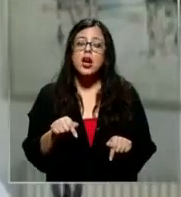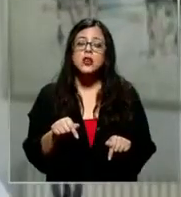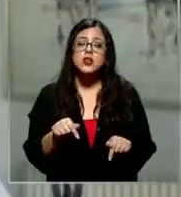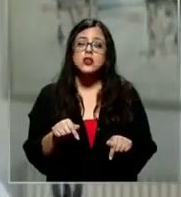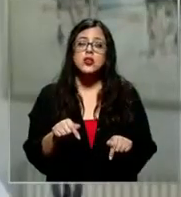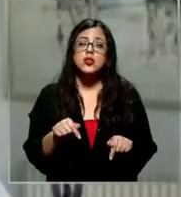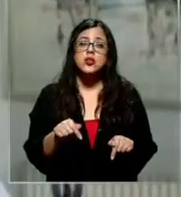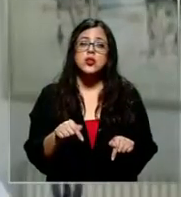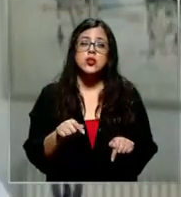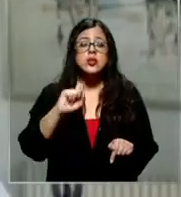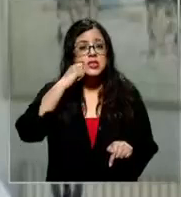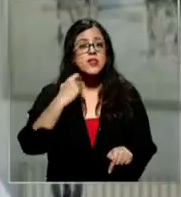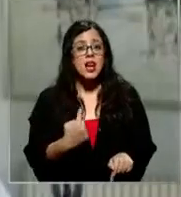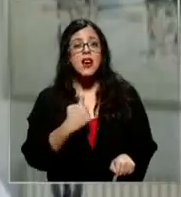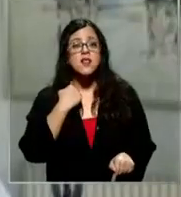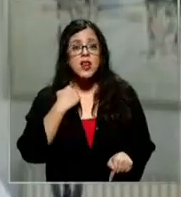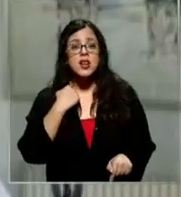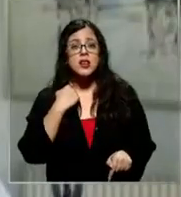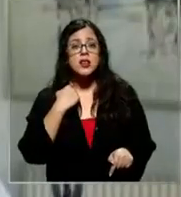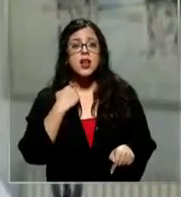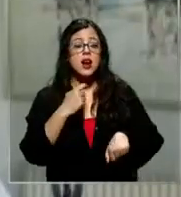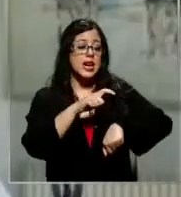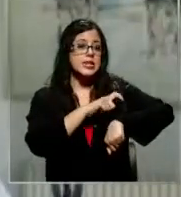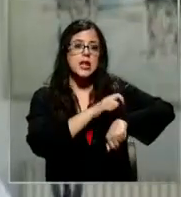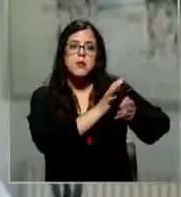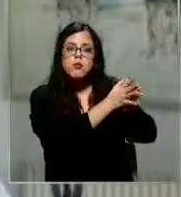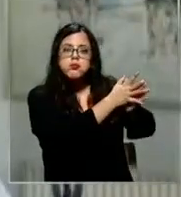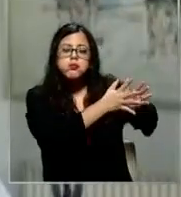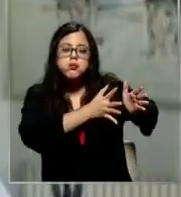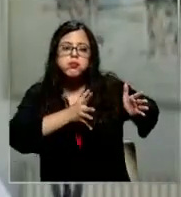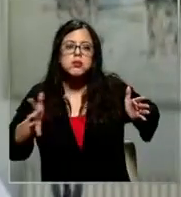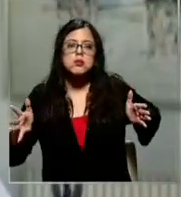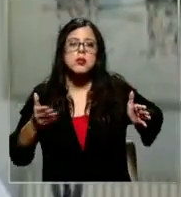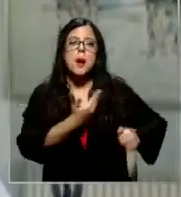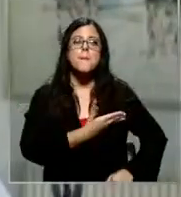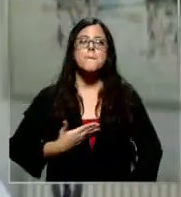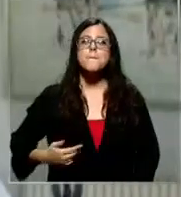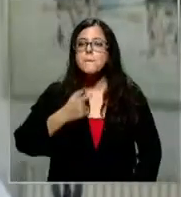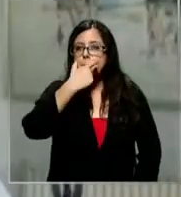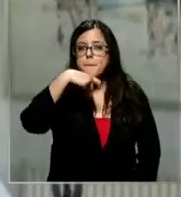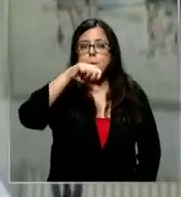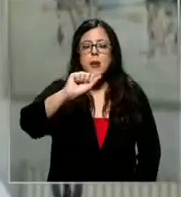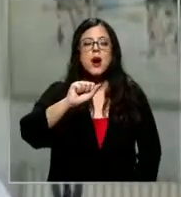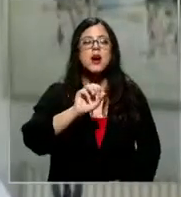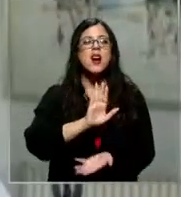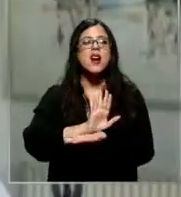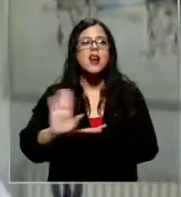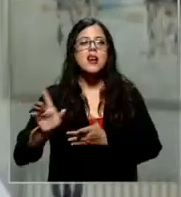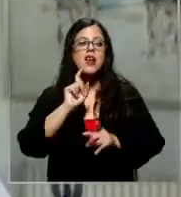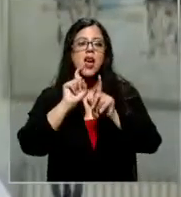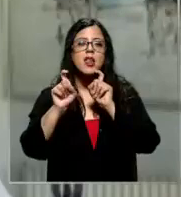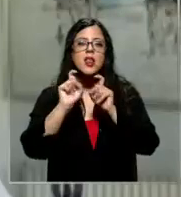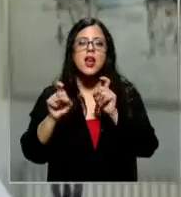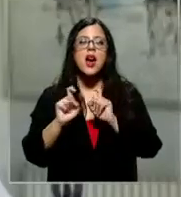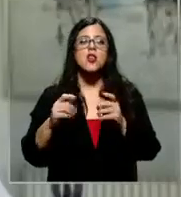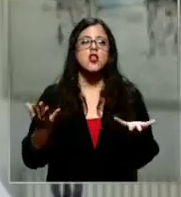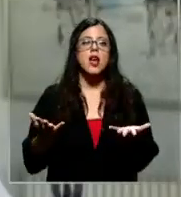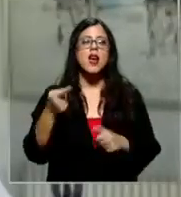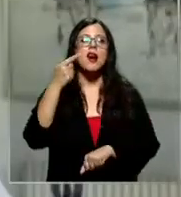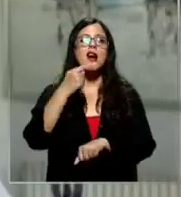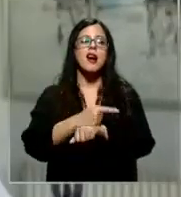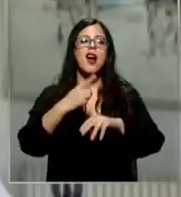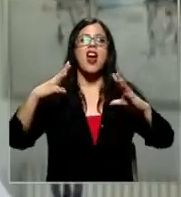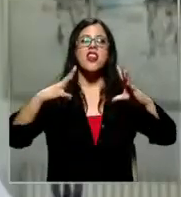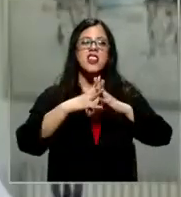tenido consecuencia en el tiempo. El presidente Boric siempre ha rechazado y ha criticado las dictaduras